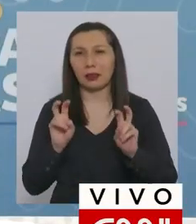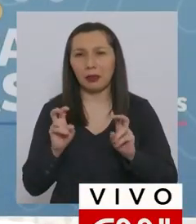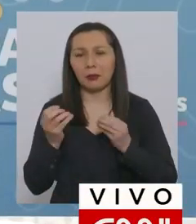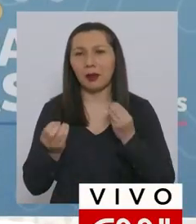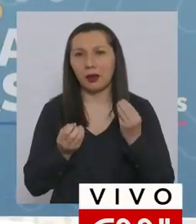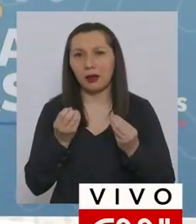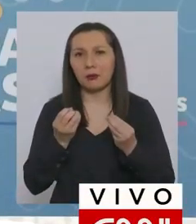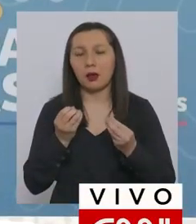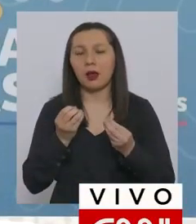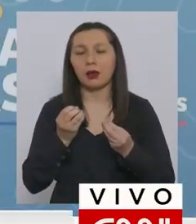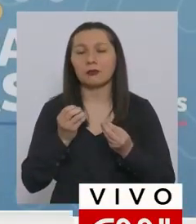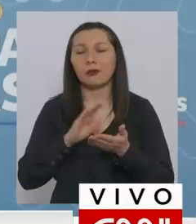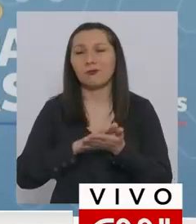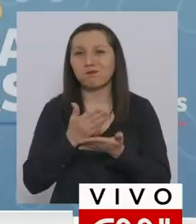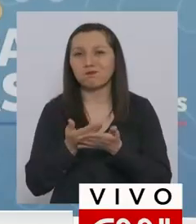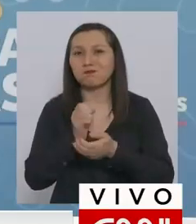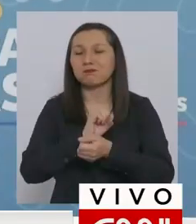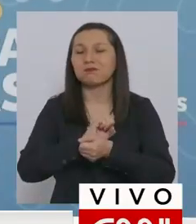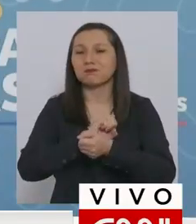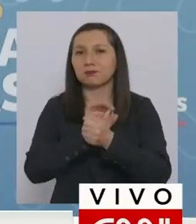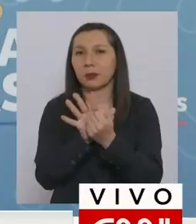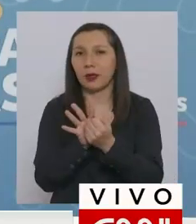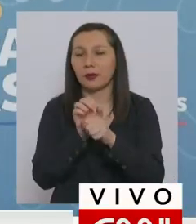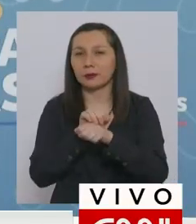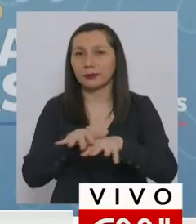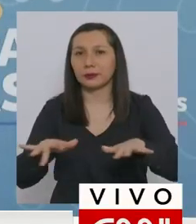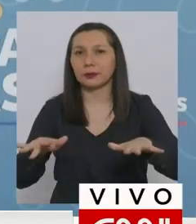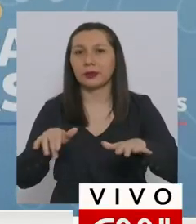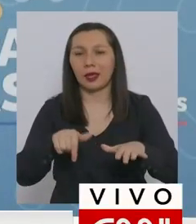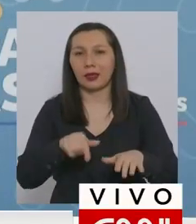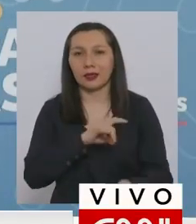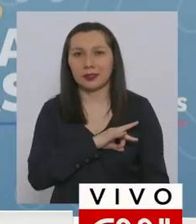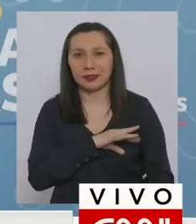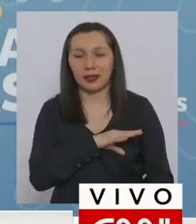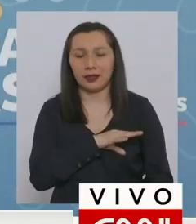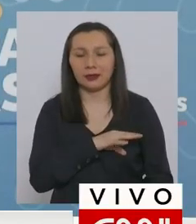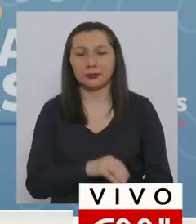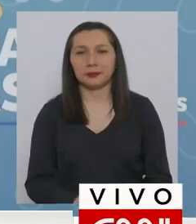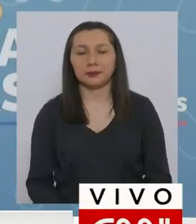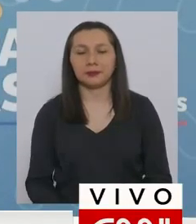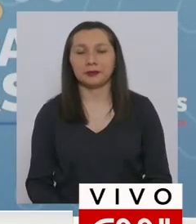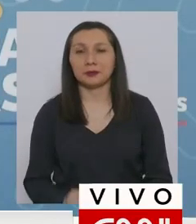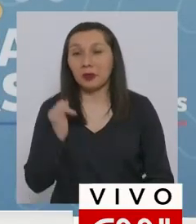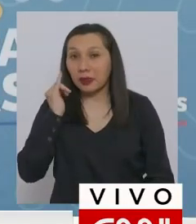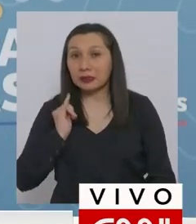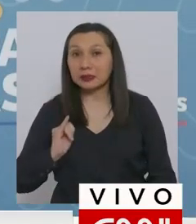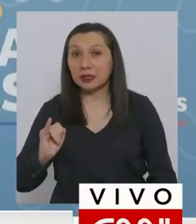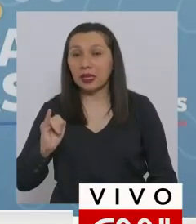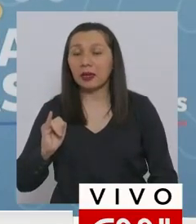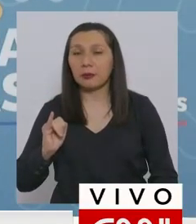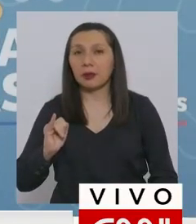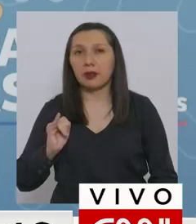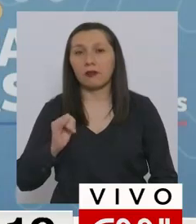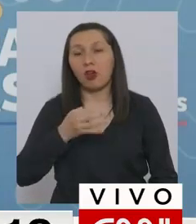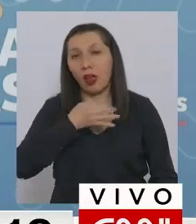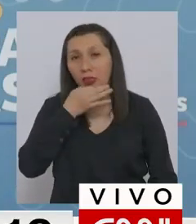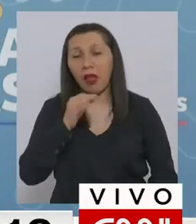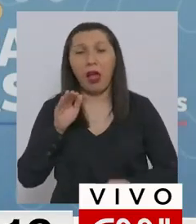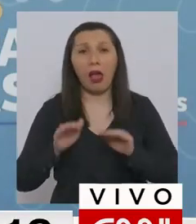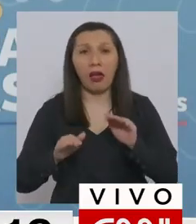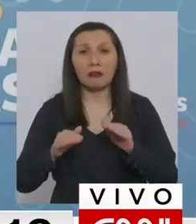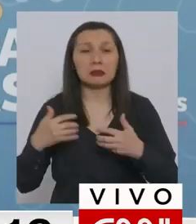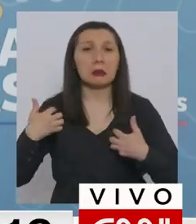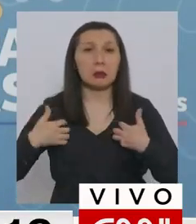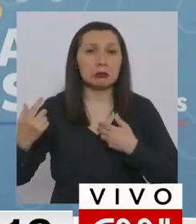12:06, el ministro Enrique París, listo para comenzar el balance COVID del día de hoy. Siempre voy a hacerlo, aunque de repente